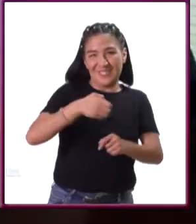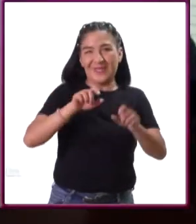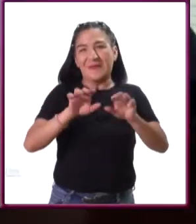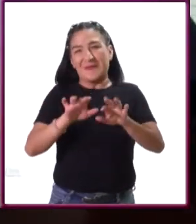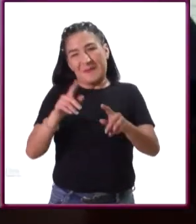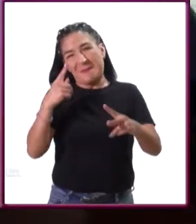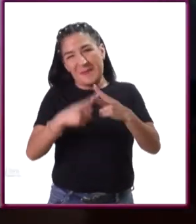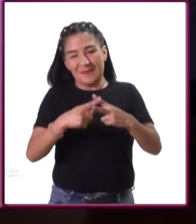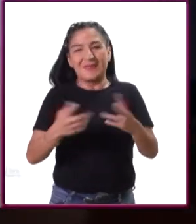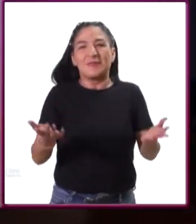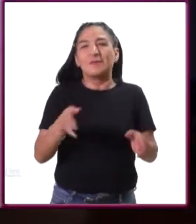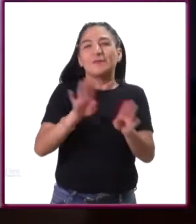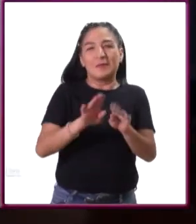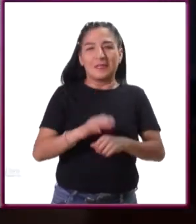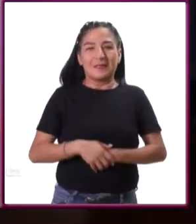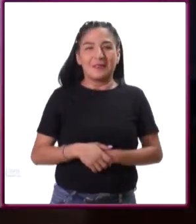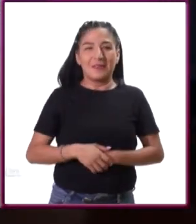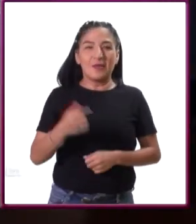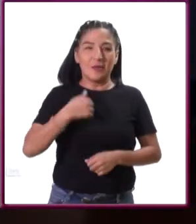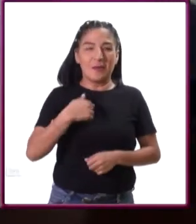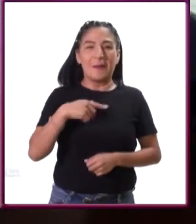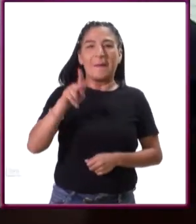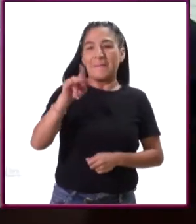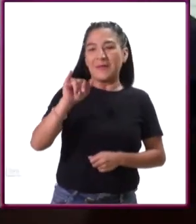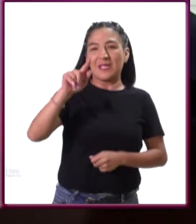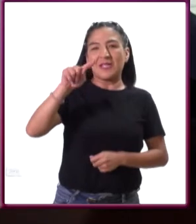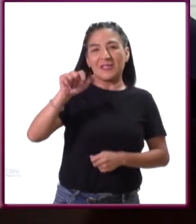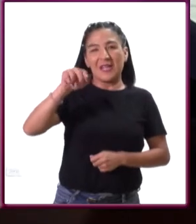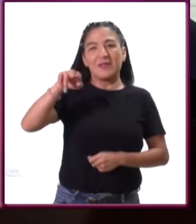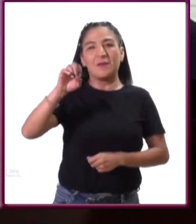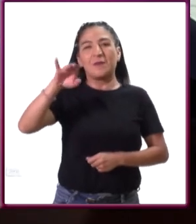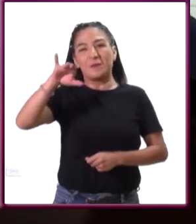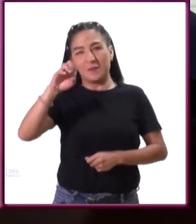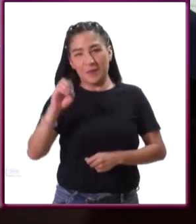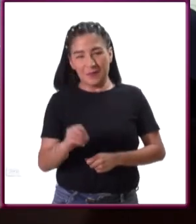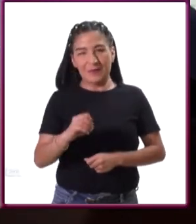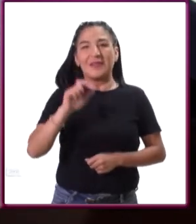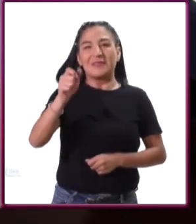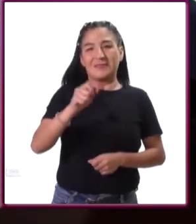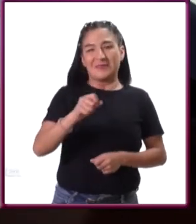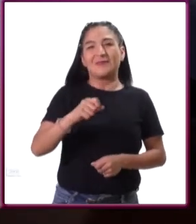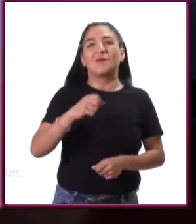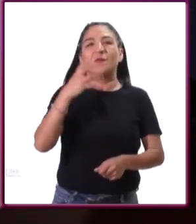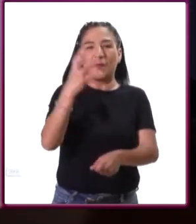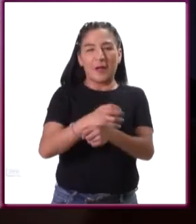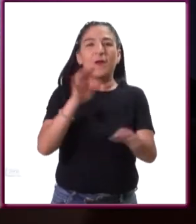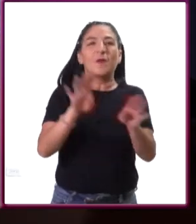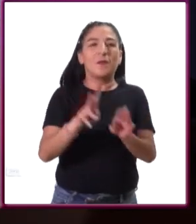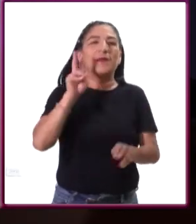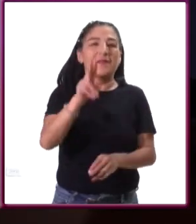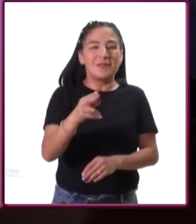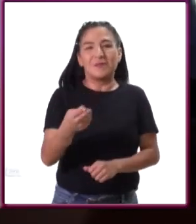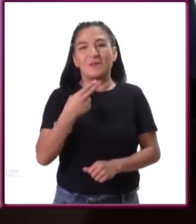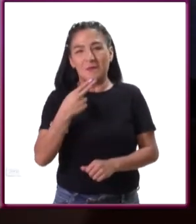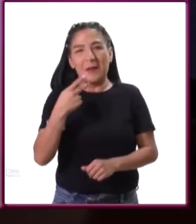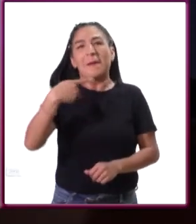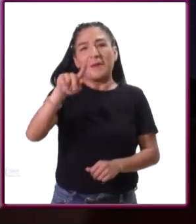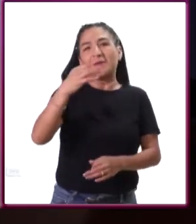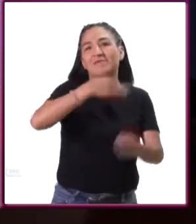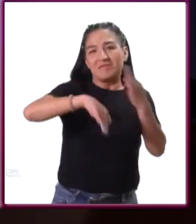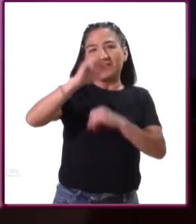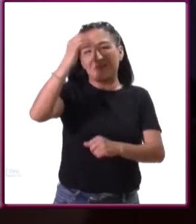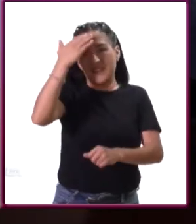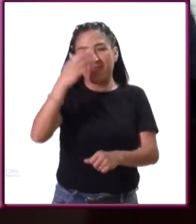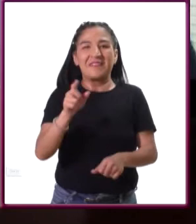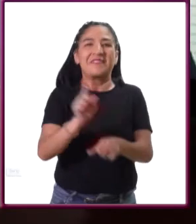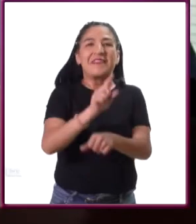mira, me voy a ir con el trinomio cuadrado perfecto, no porque sea una ecuación muy útil, pero todos la conocemos, la vemos desde la secundaria y en la